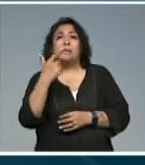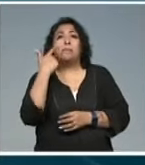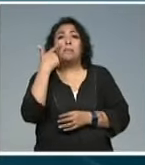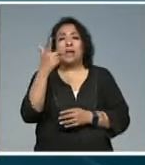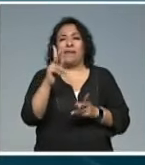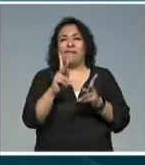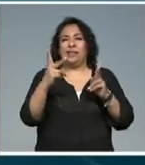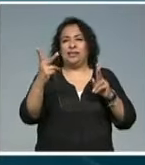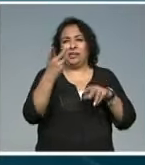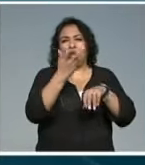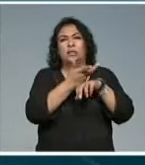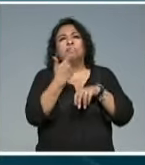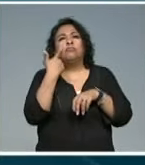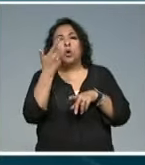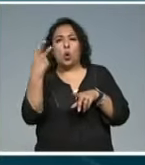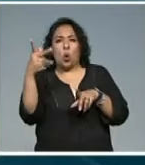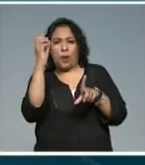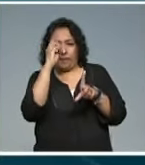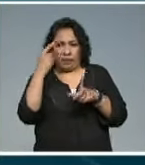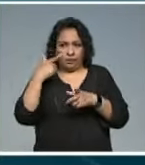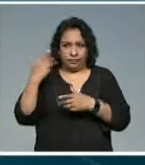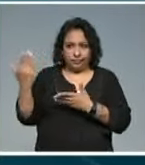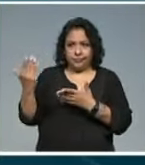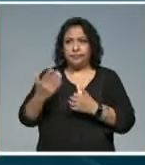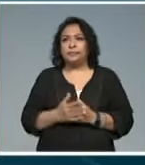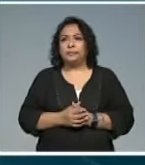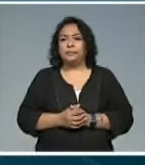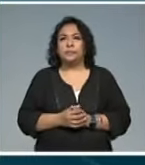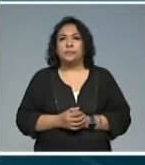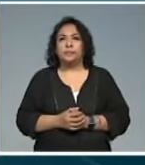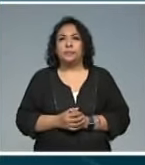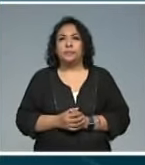nuestro vecino del norte. Vamos con esto.